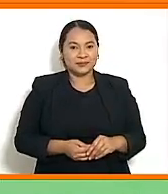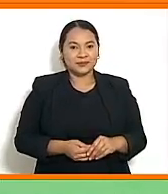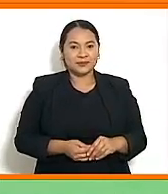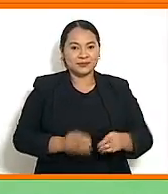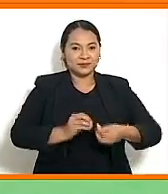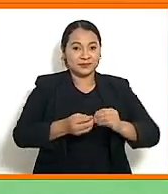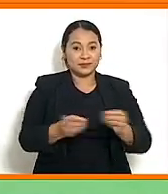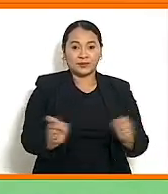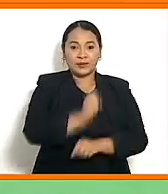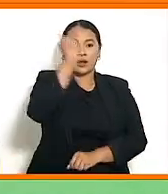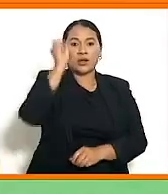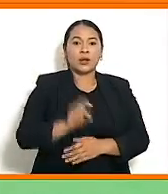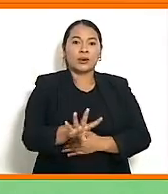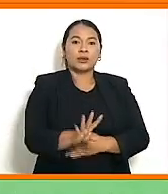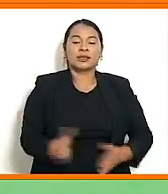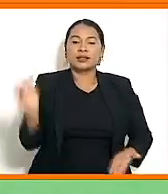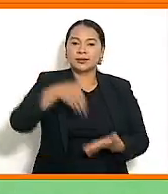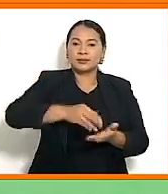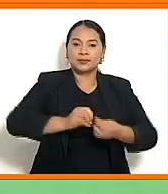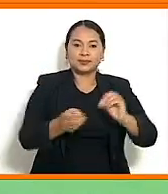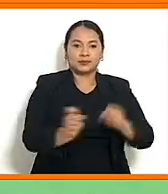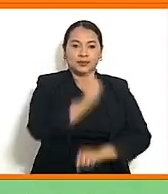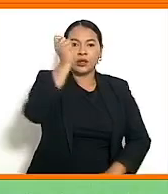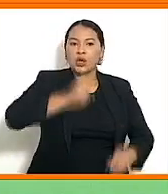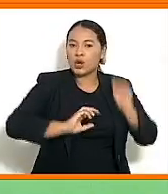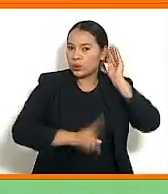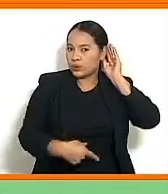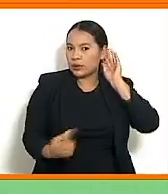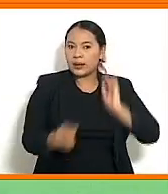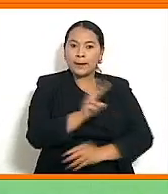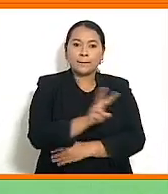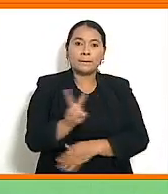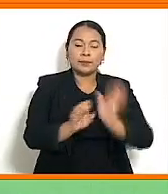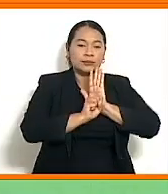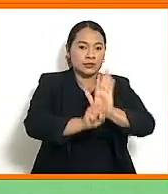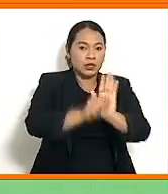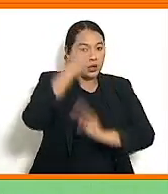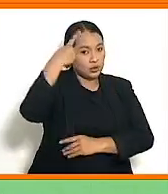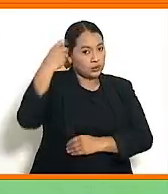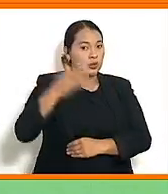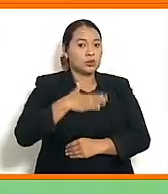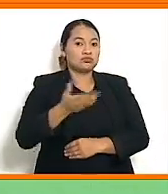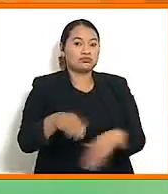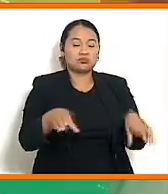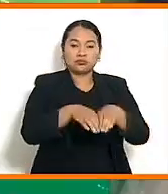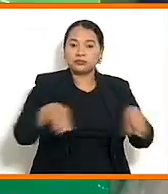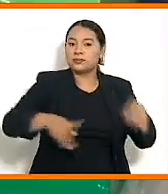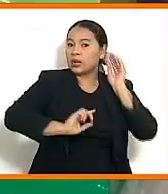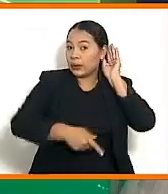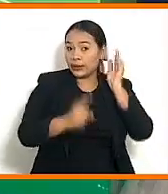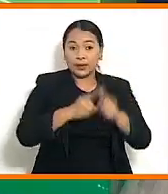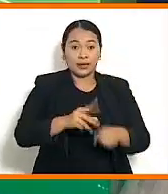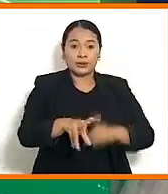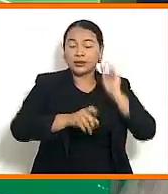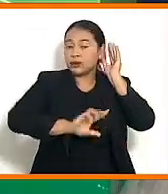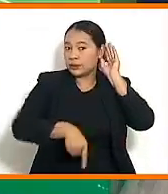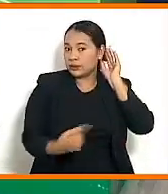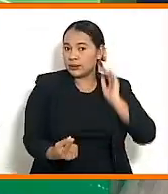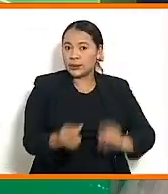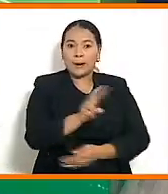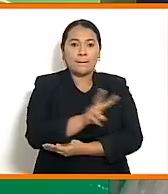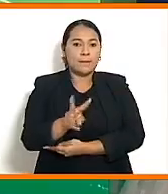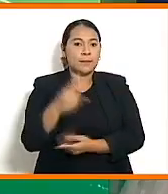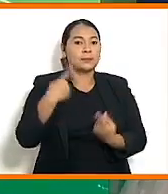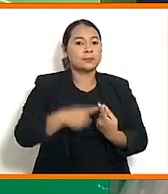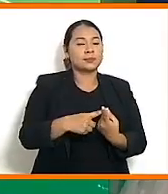El 4, número favorecido para Diaria, 22, con su símbolo de sueños ataúd. Para Multi-X, 2X, para más 1,